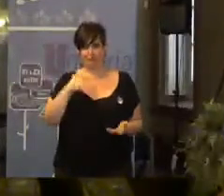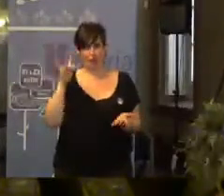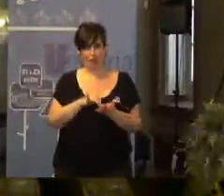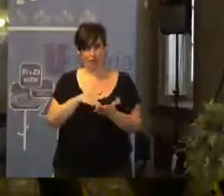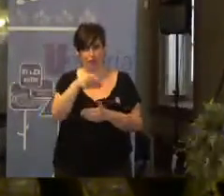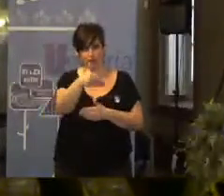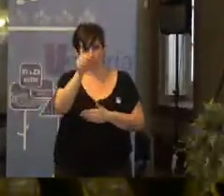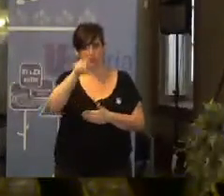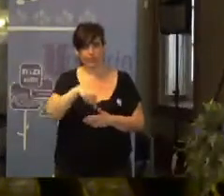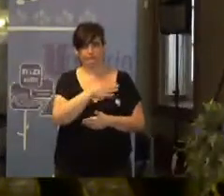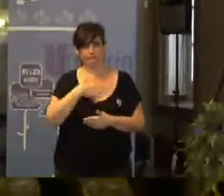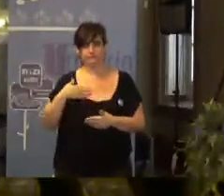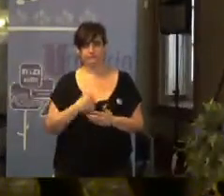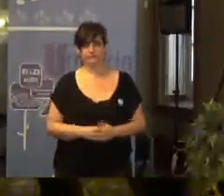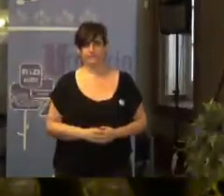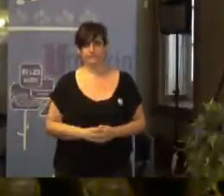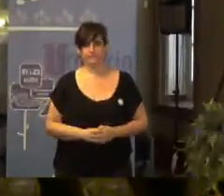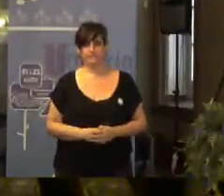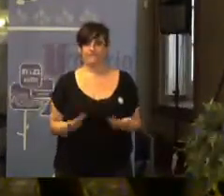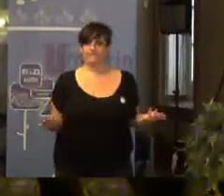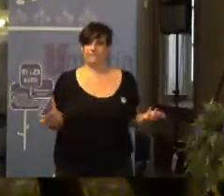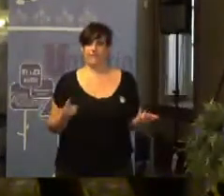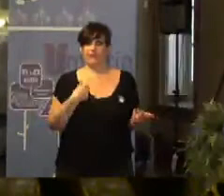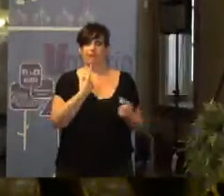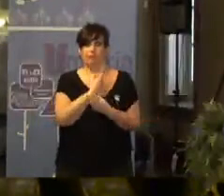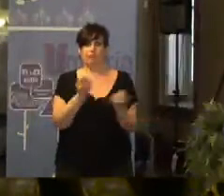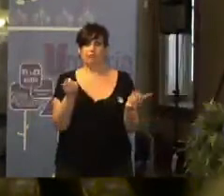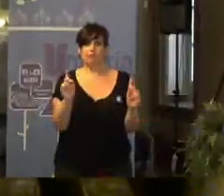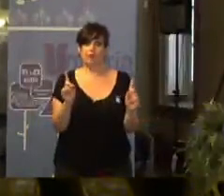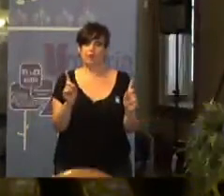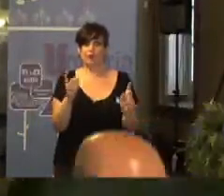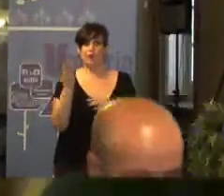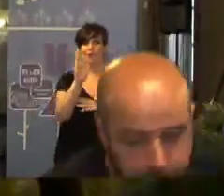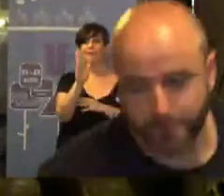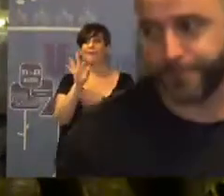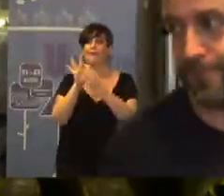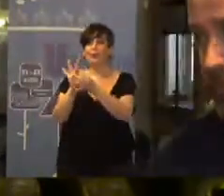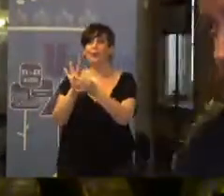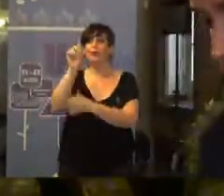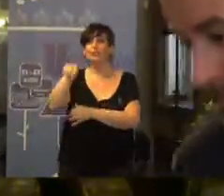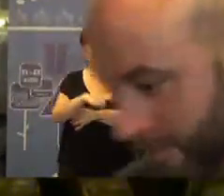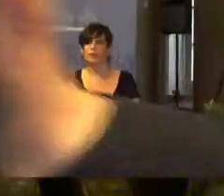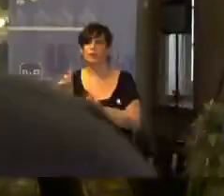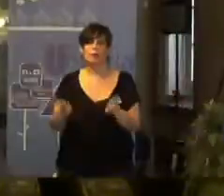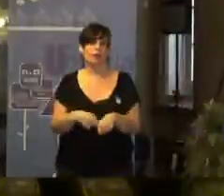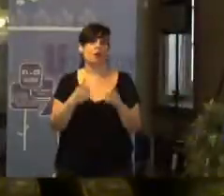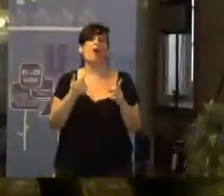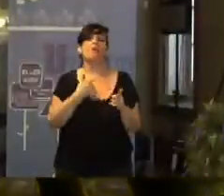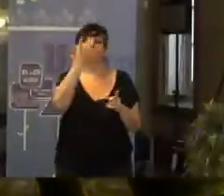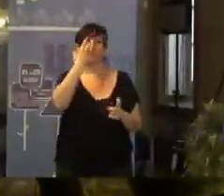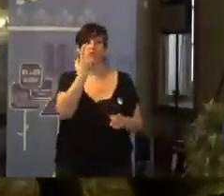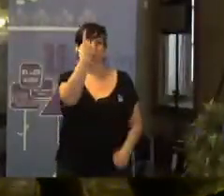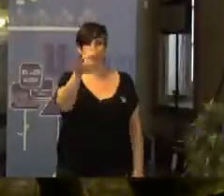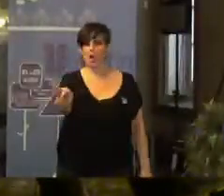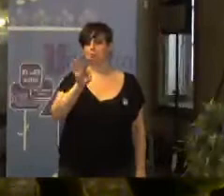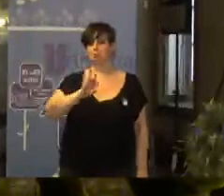partir de aí, de que eu non digo si presentarse xuntos ou non. A mí gustaría meter unha papeleta nada máis para escoller. Non